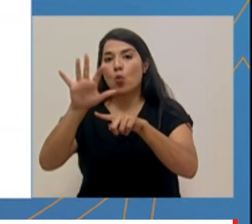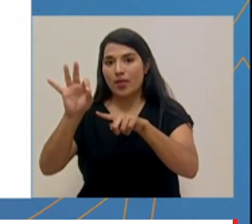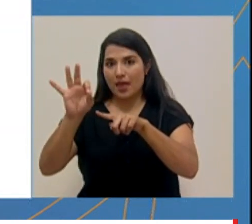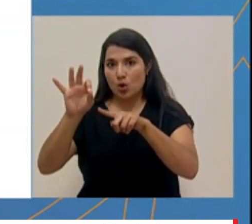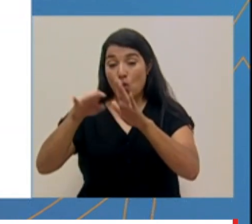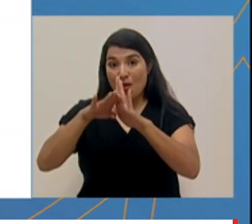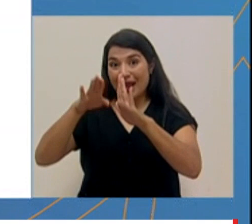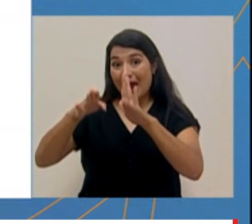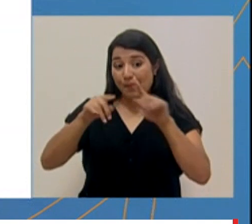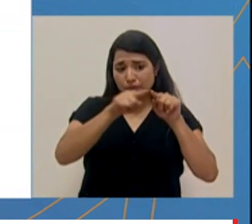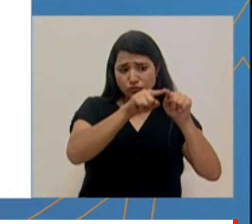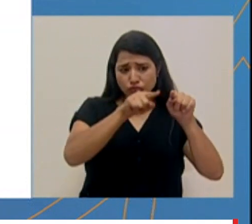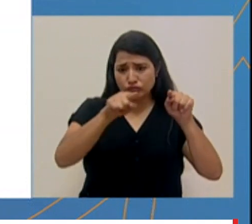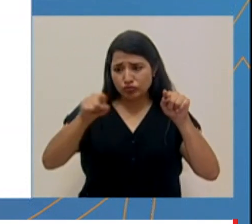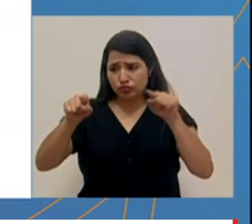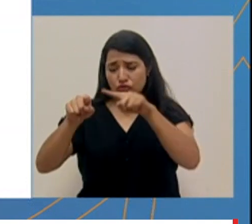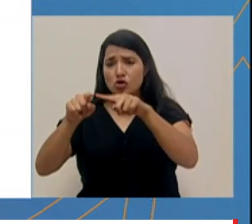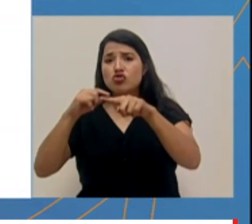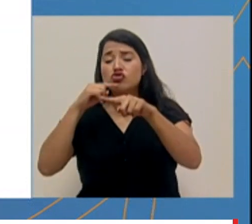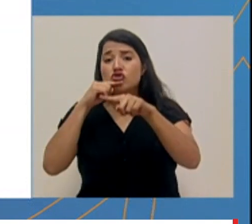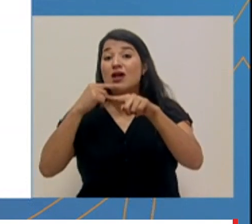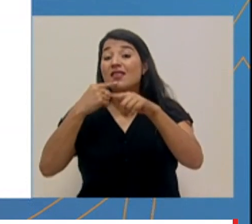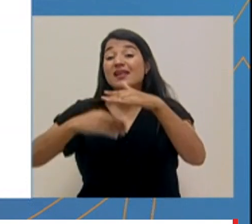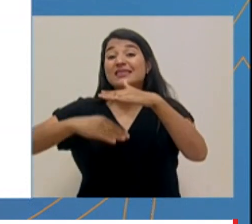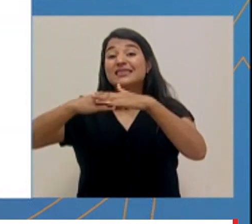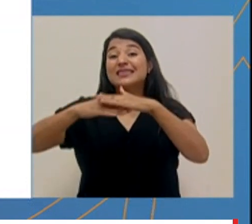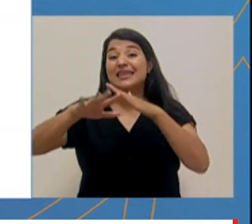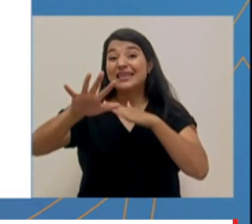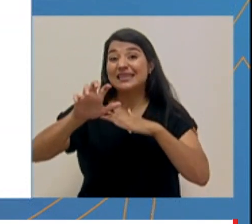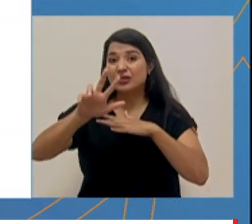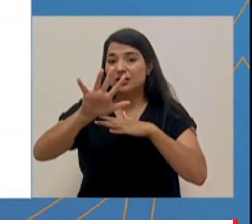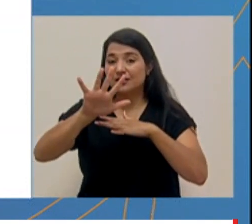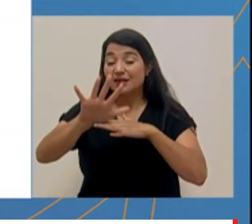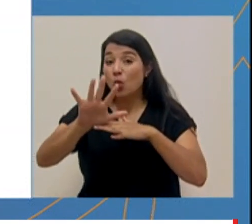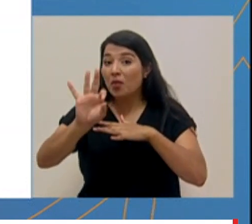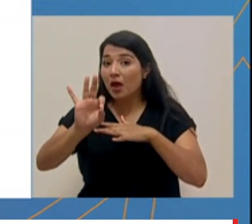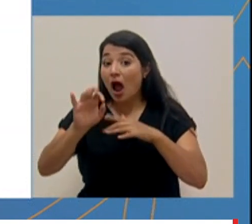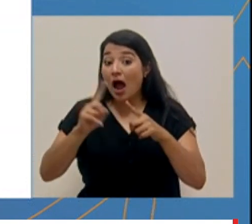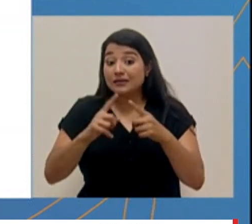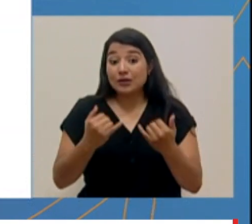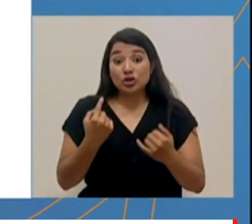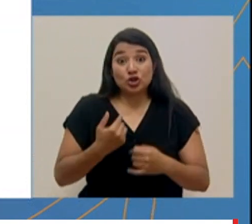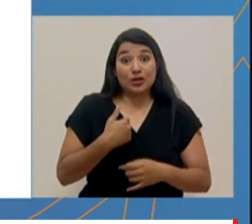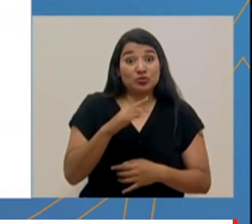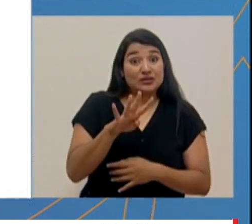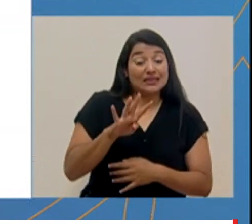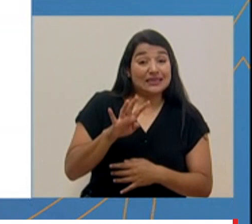359 camas UCI en el corto plazo. Y lo que podemos ver es que en algún